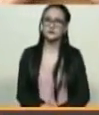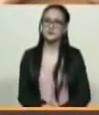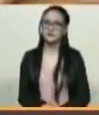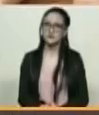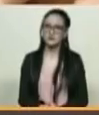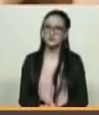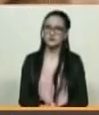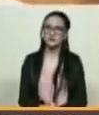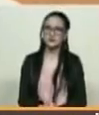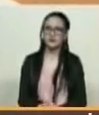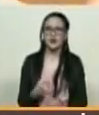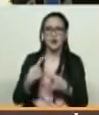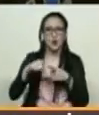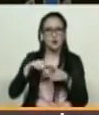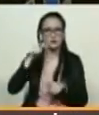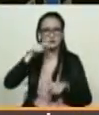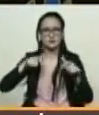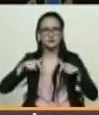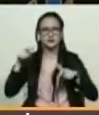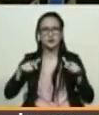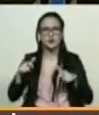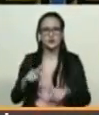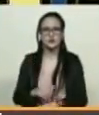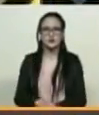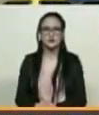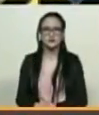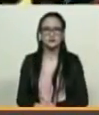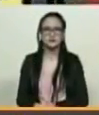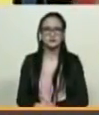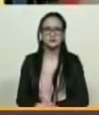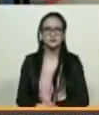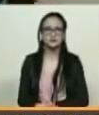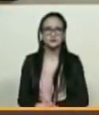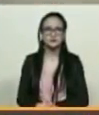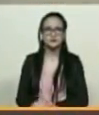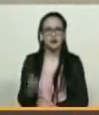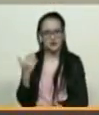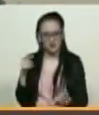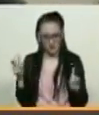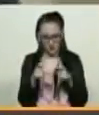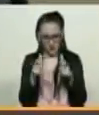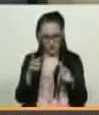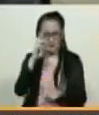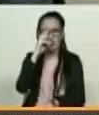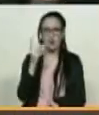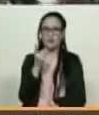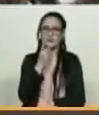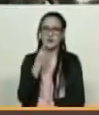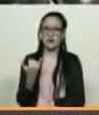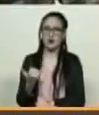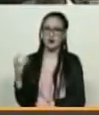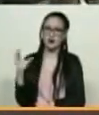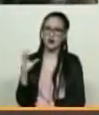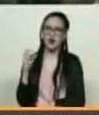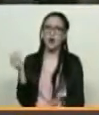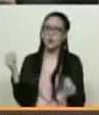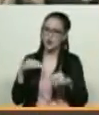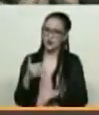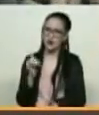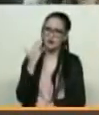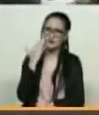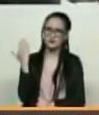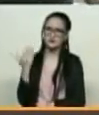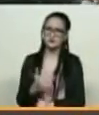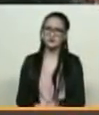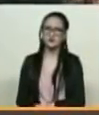a Stalin González, con quienes estuvimos en reuniones en República Dominicana y aquí en Caracas. Aquí están los acuerdos.